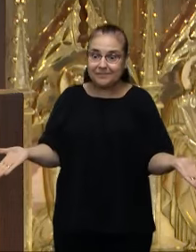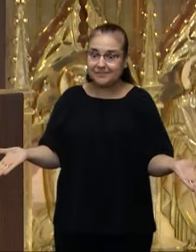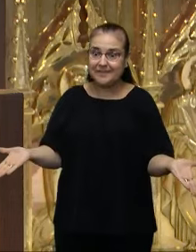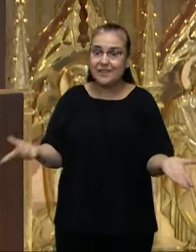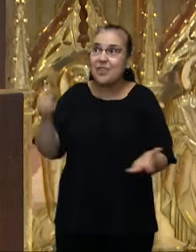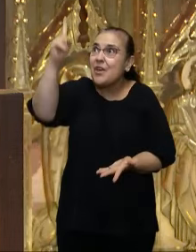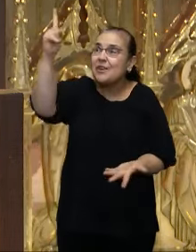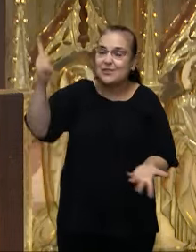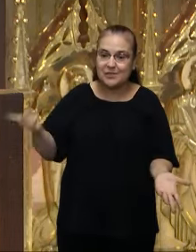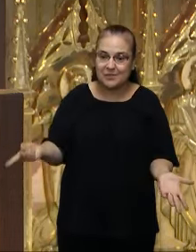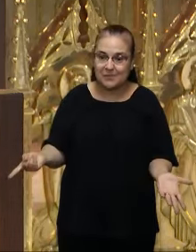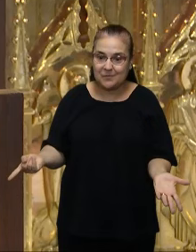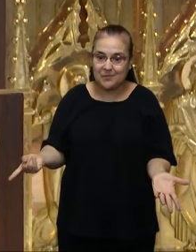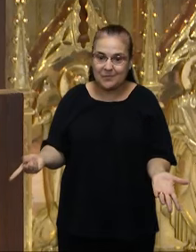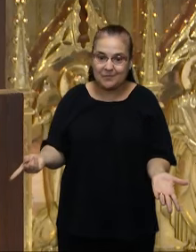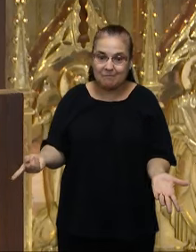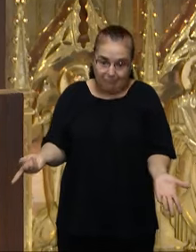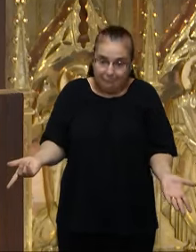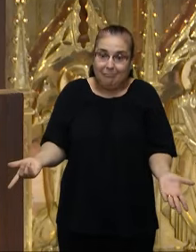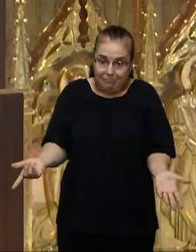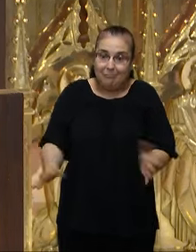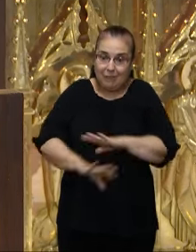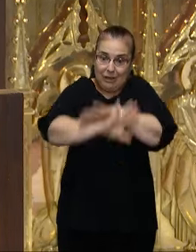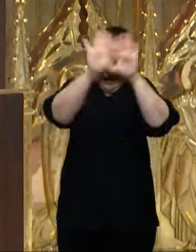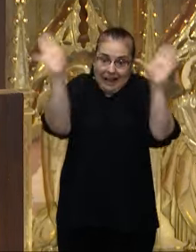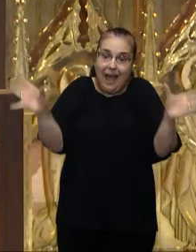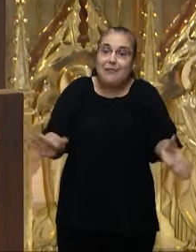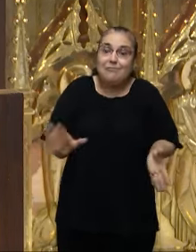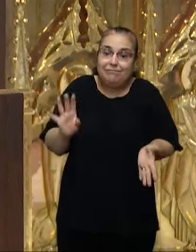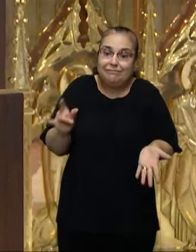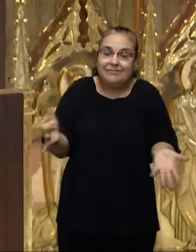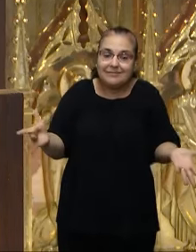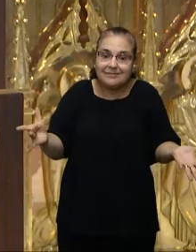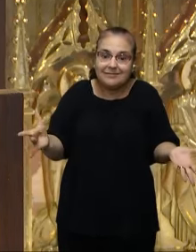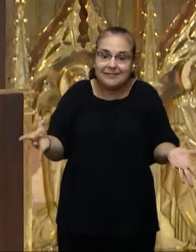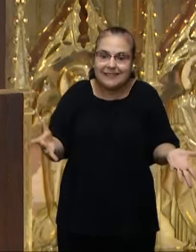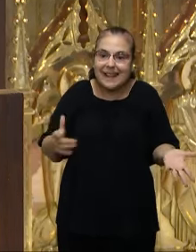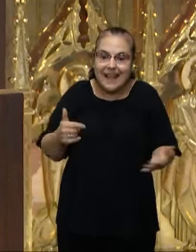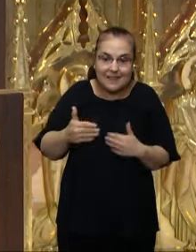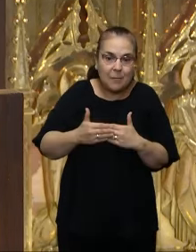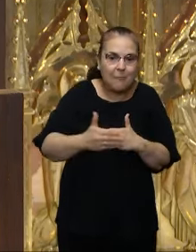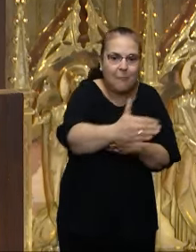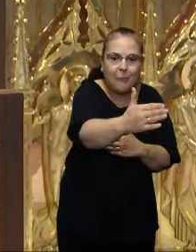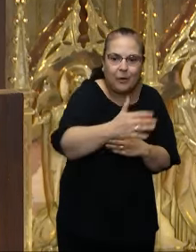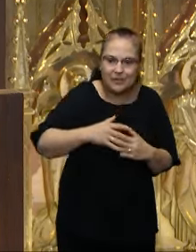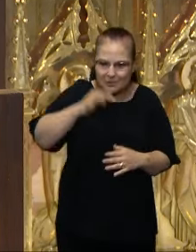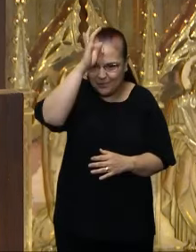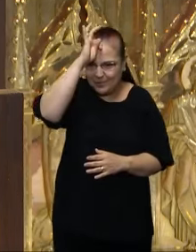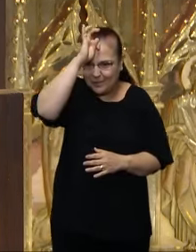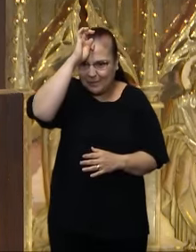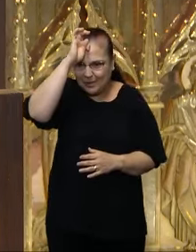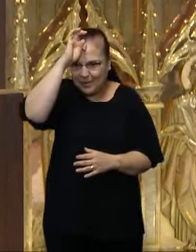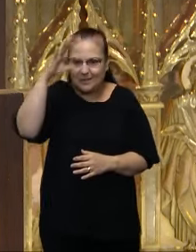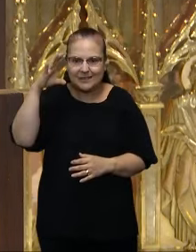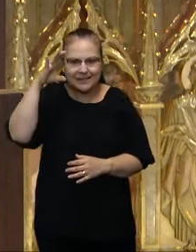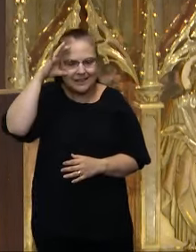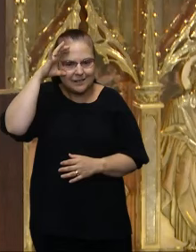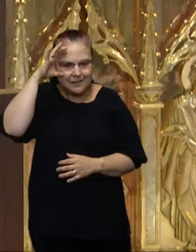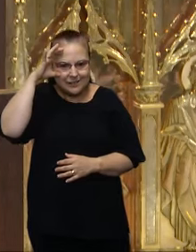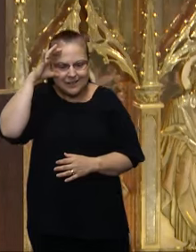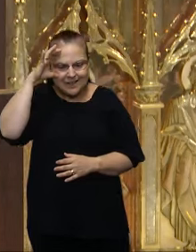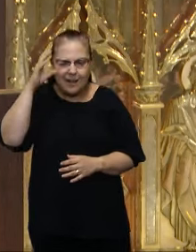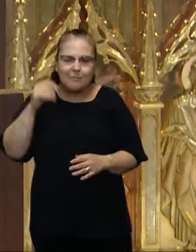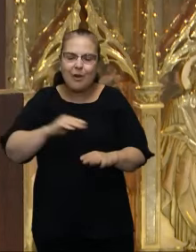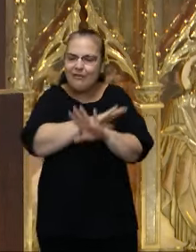Es un fiarse de Dios. Y decir, pues claro que sí, pero ¿a quién voy a acudir? Por cierto, este domingo próximo escucharemos el final del capítulo